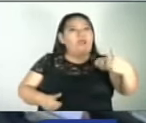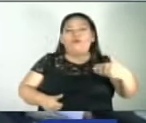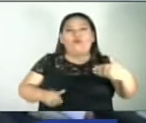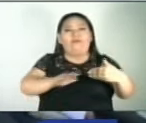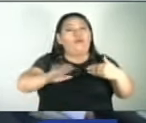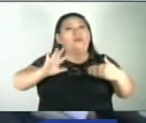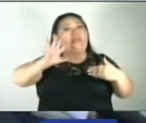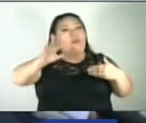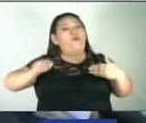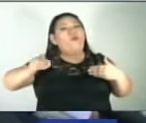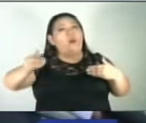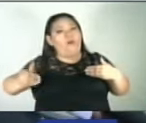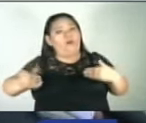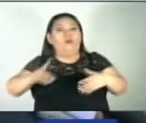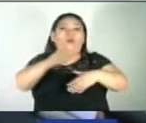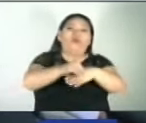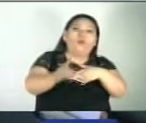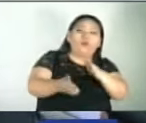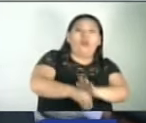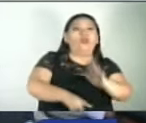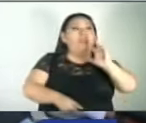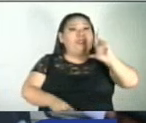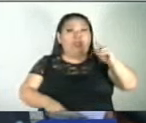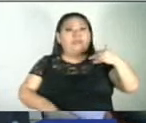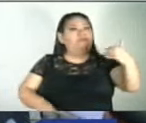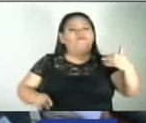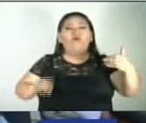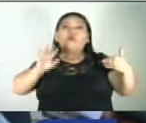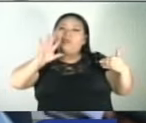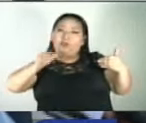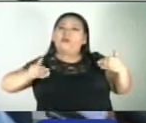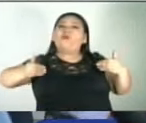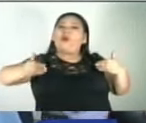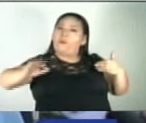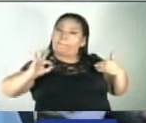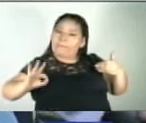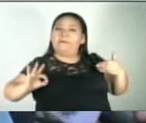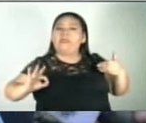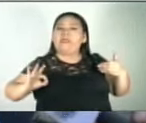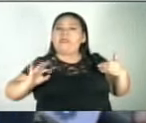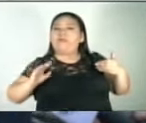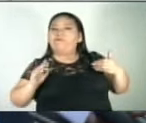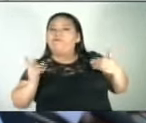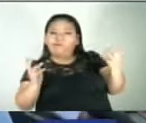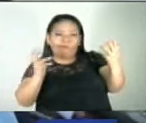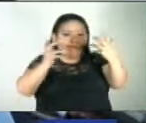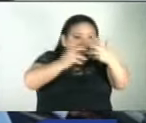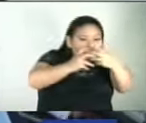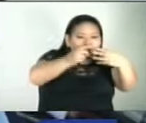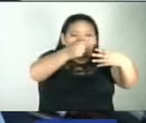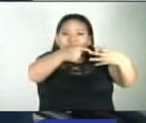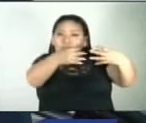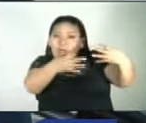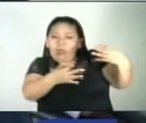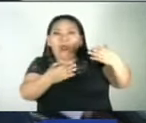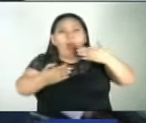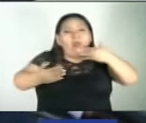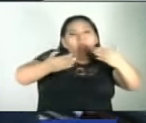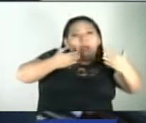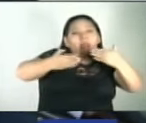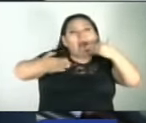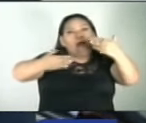5 años, los diputados no duren 3 años y no 5 años. Entonces, han parado, justificado con el